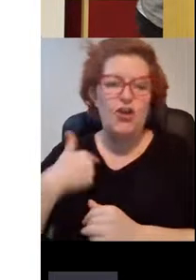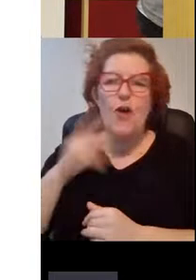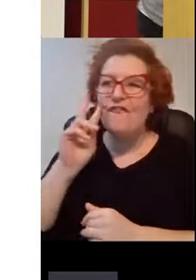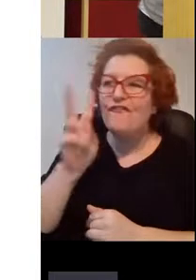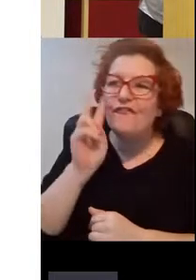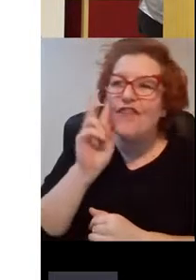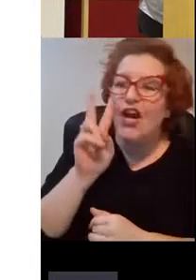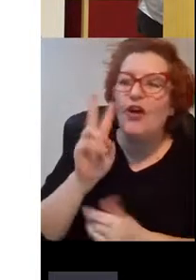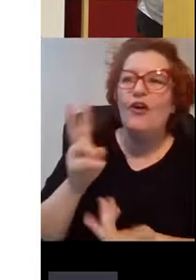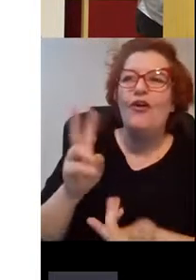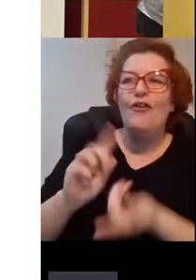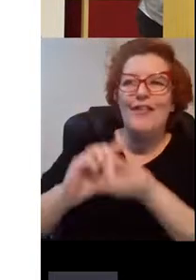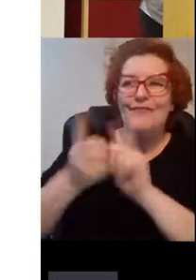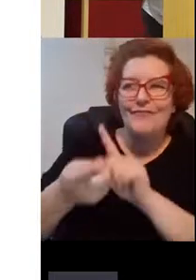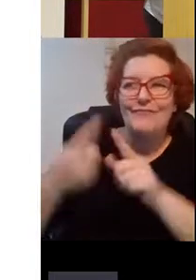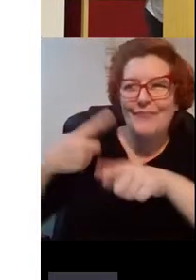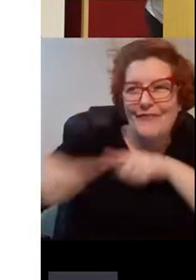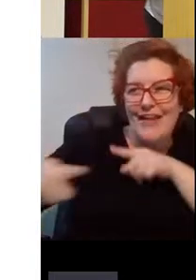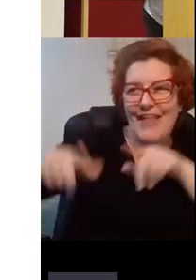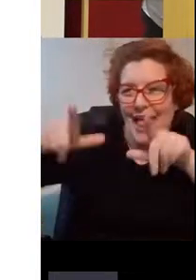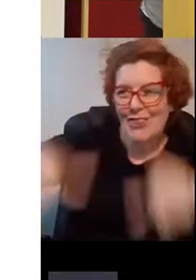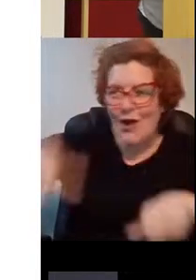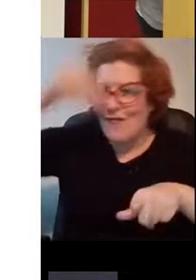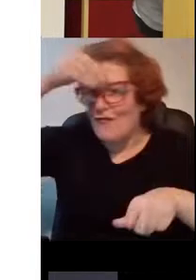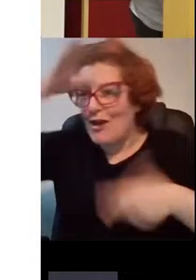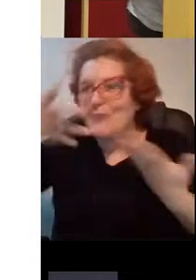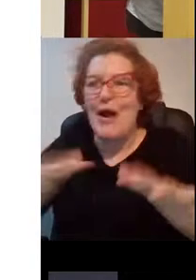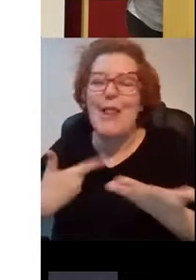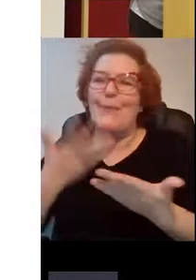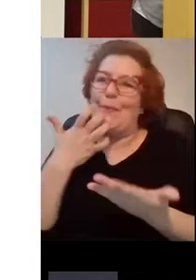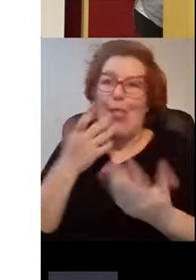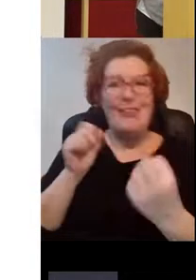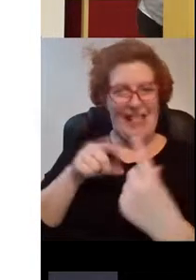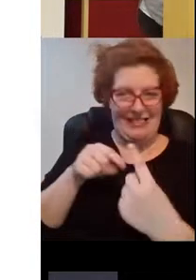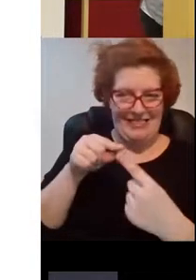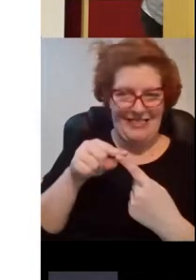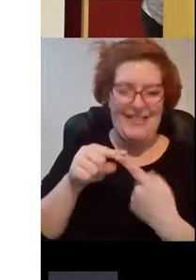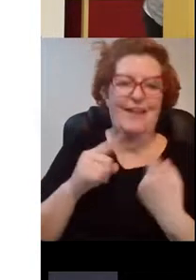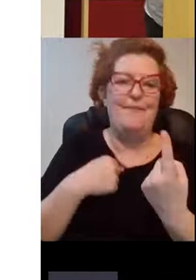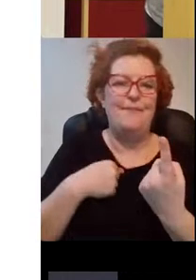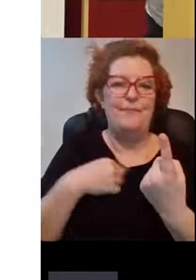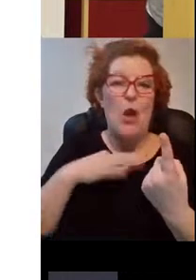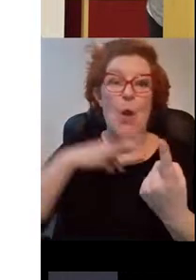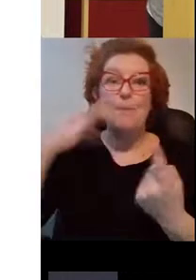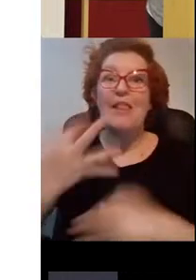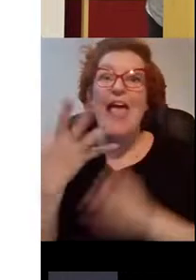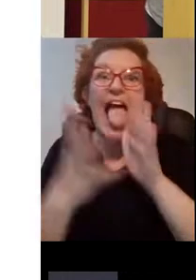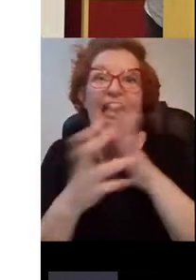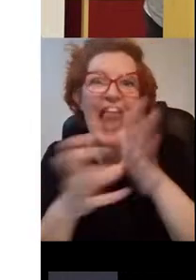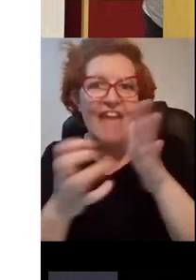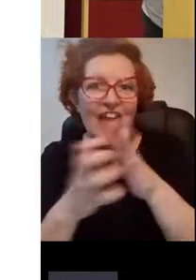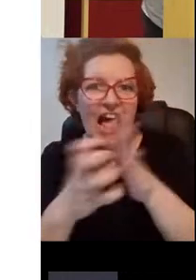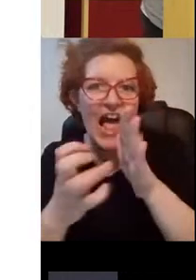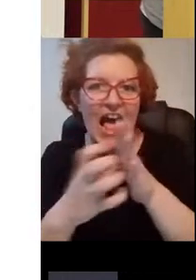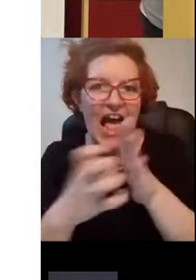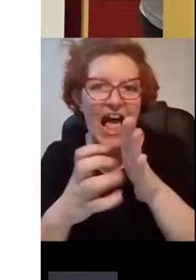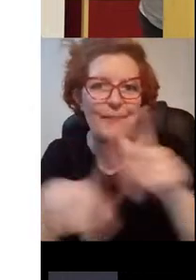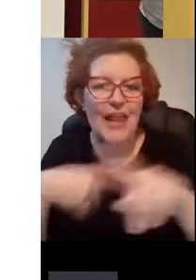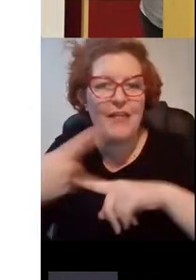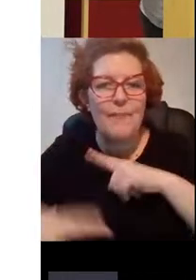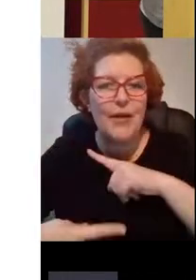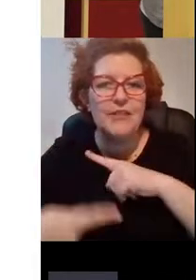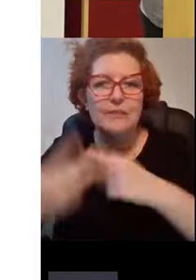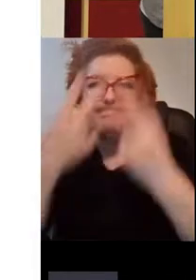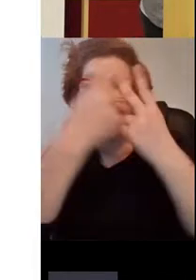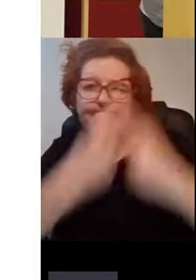entorno virtual en la actividad? Por ejemplo, la incorporación del chat, la posibilidad de grabar la exposición y analizarla posterior, y que no